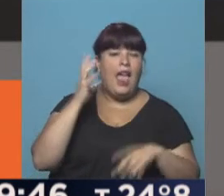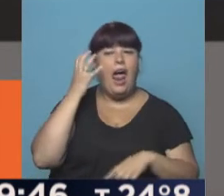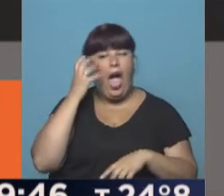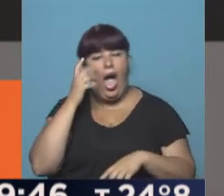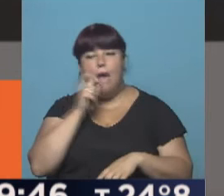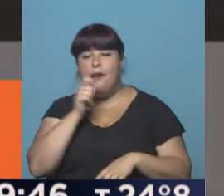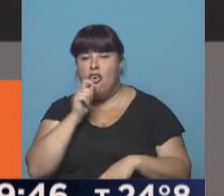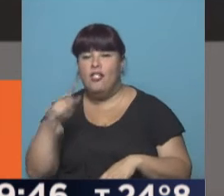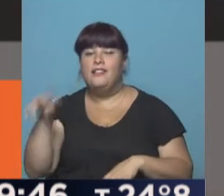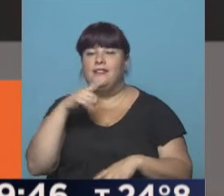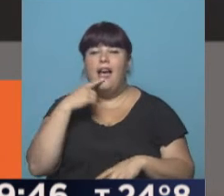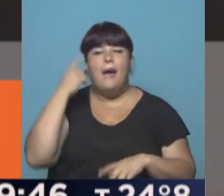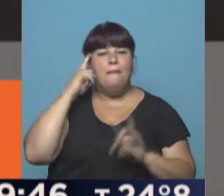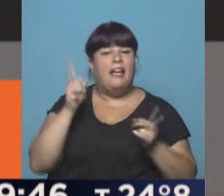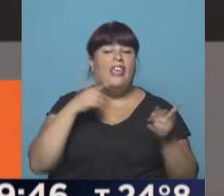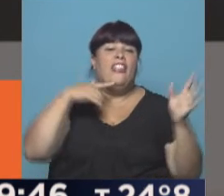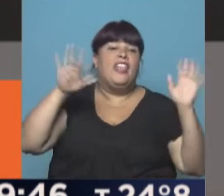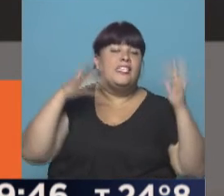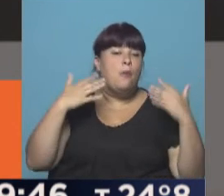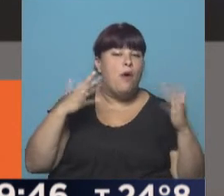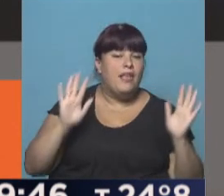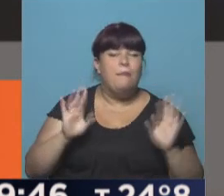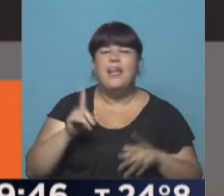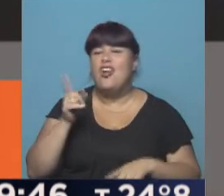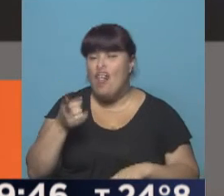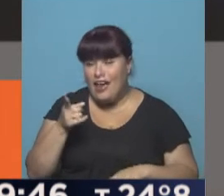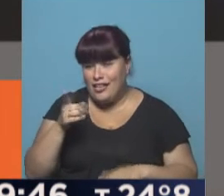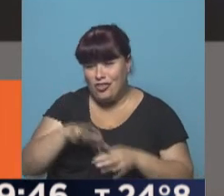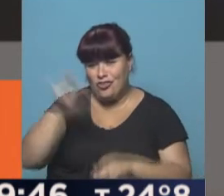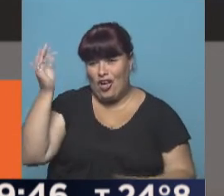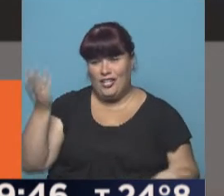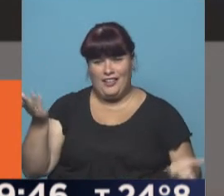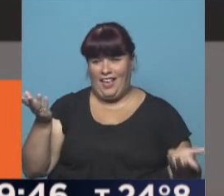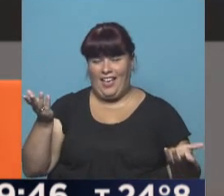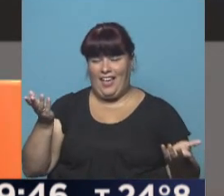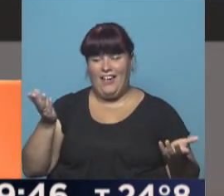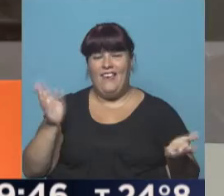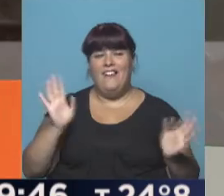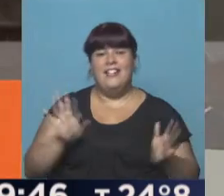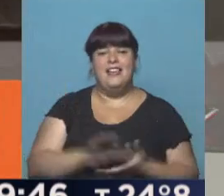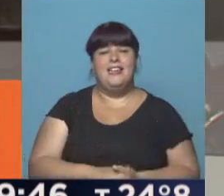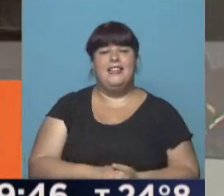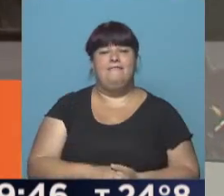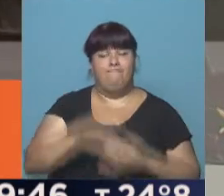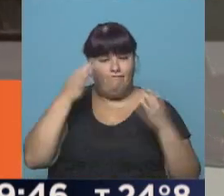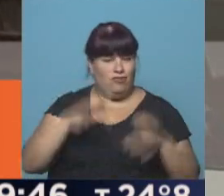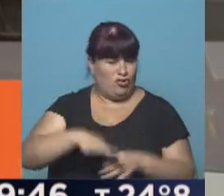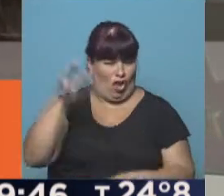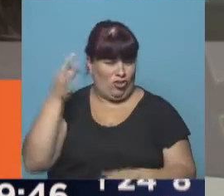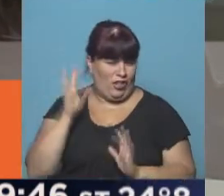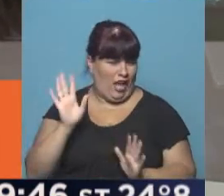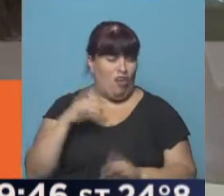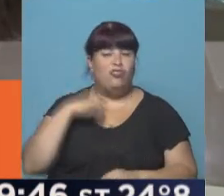ya están inclusive barajando la posibilidad pero eso va a sorteo estrictamente sorteo